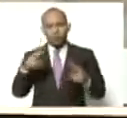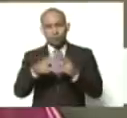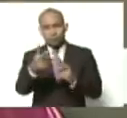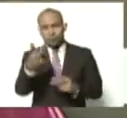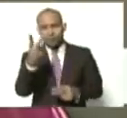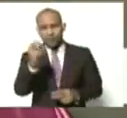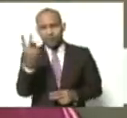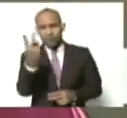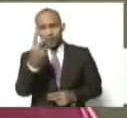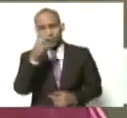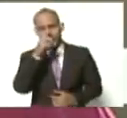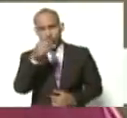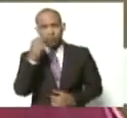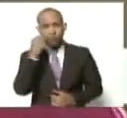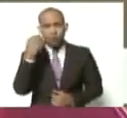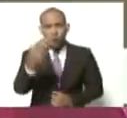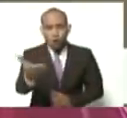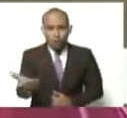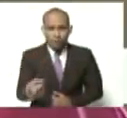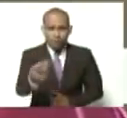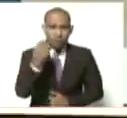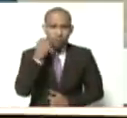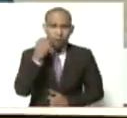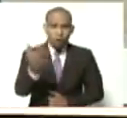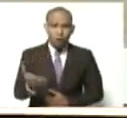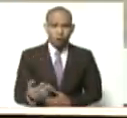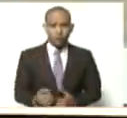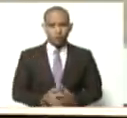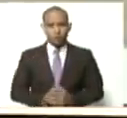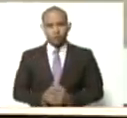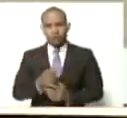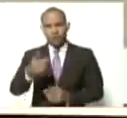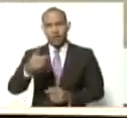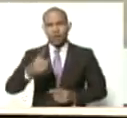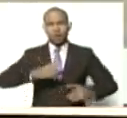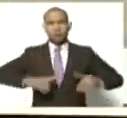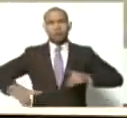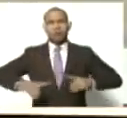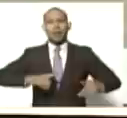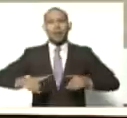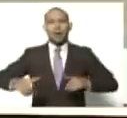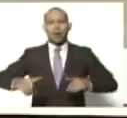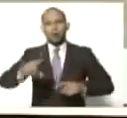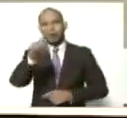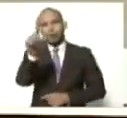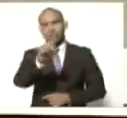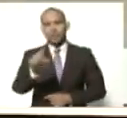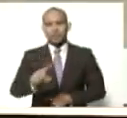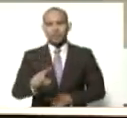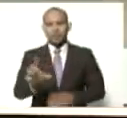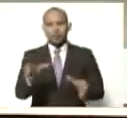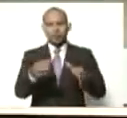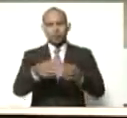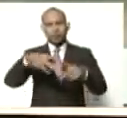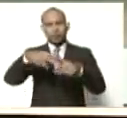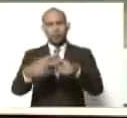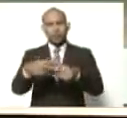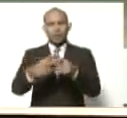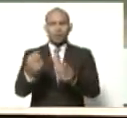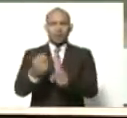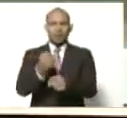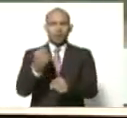años. 22. Era un muchachito, era delegado sindical de un taller de trabajo.